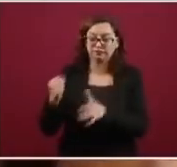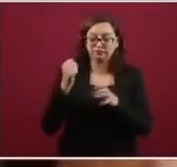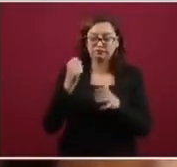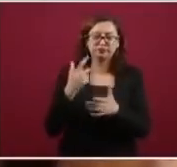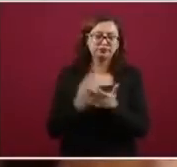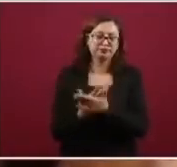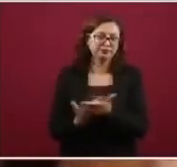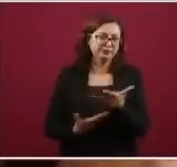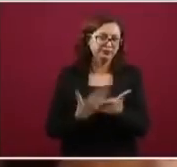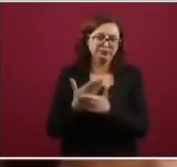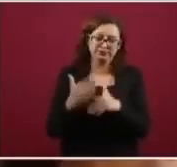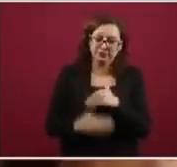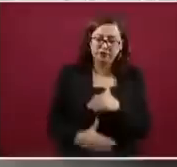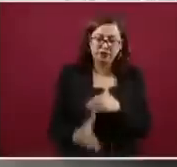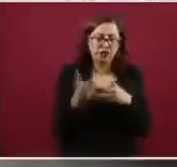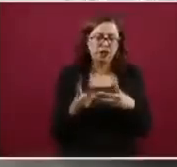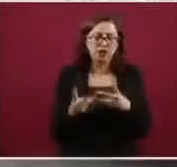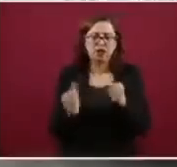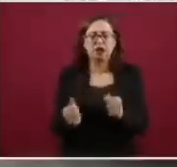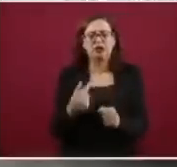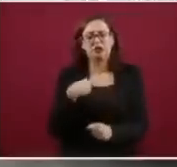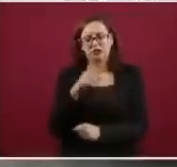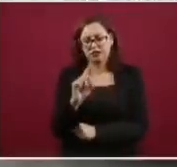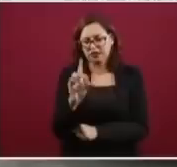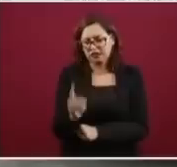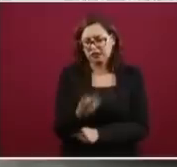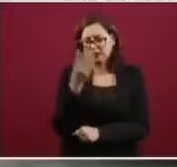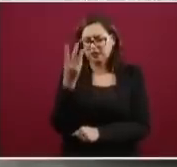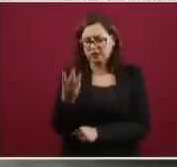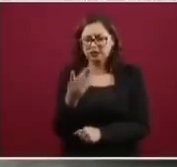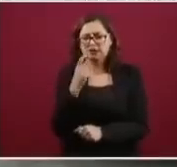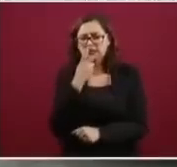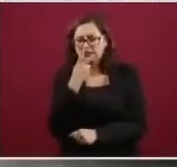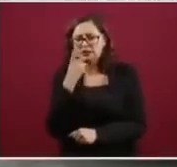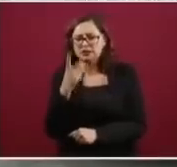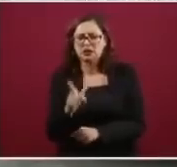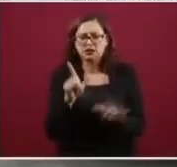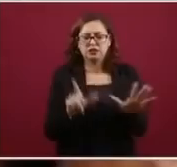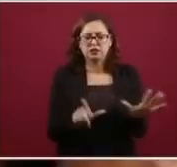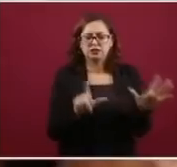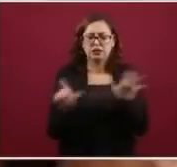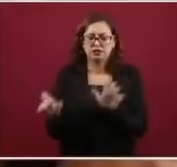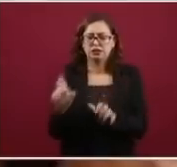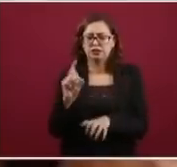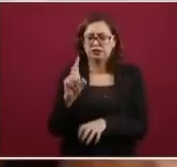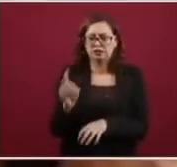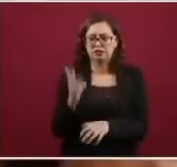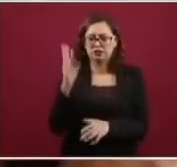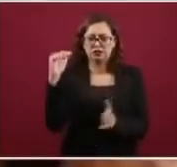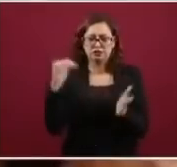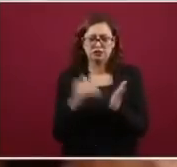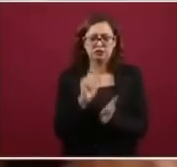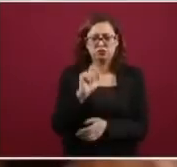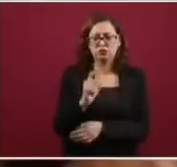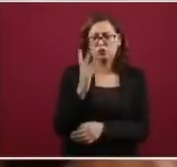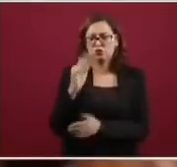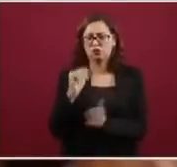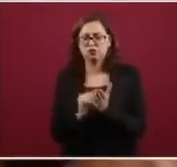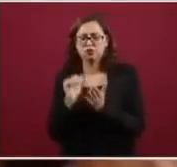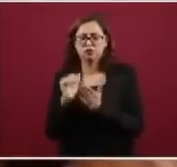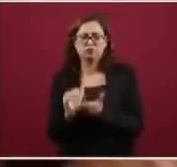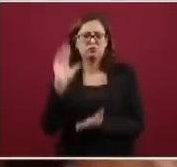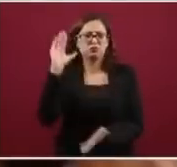ramo 33 veo que bajan las aportaciones a los estados de 36 de 733.000 punto 4 millones